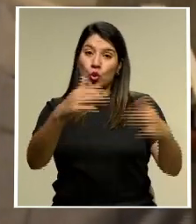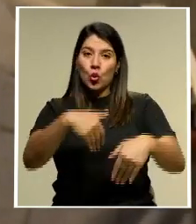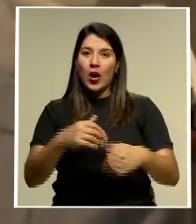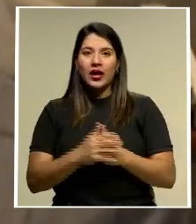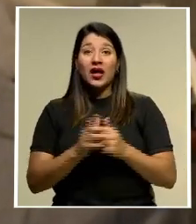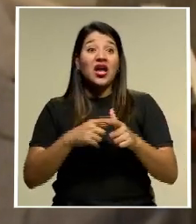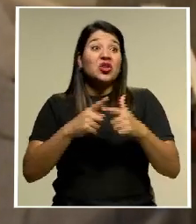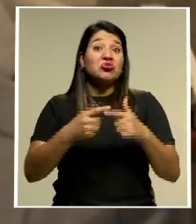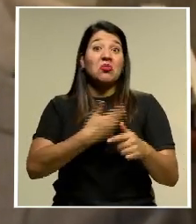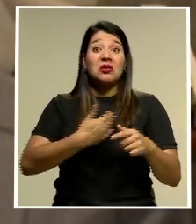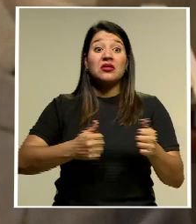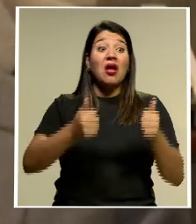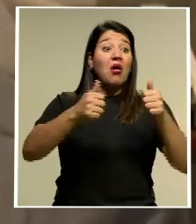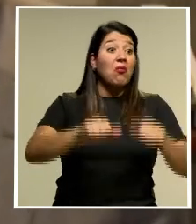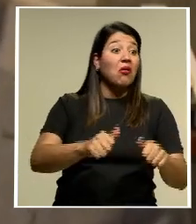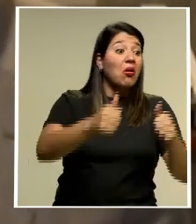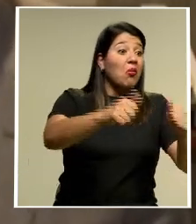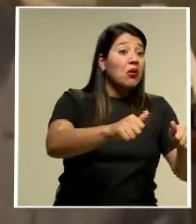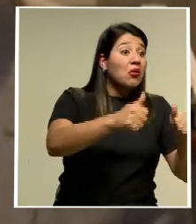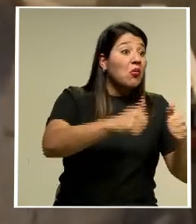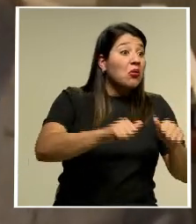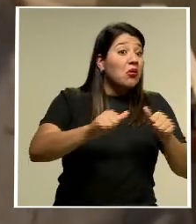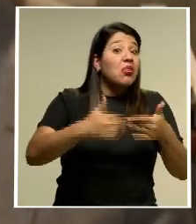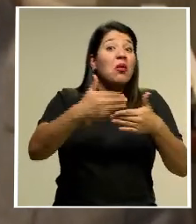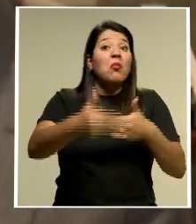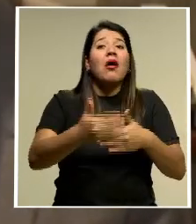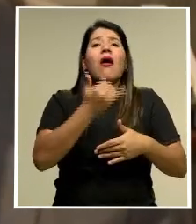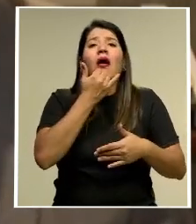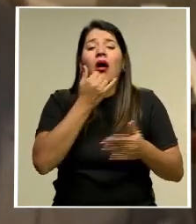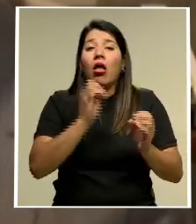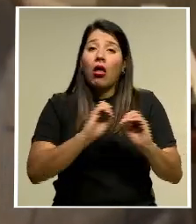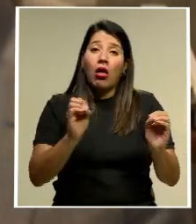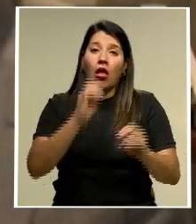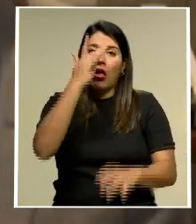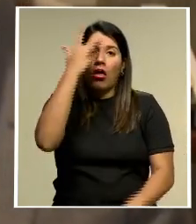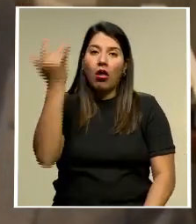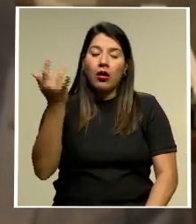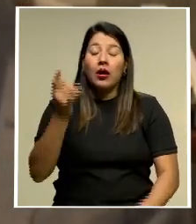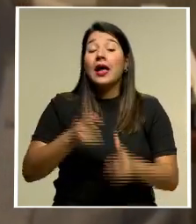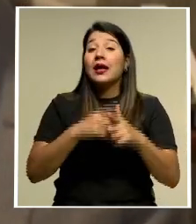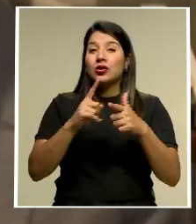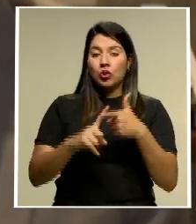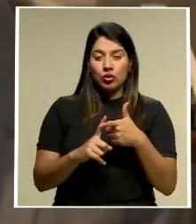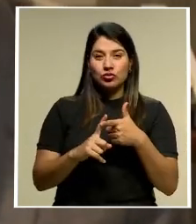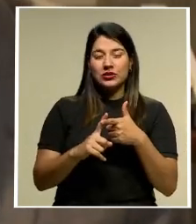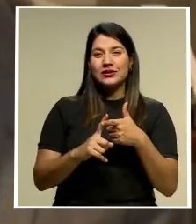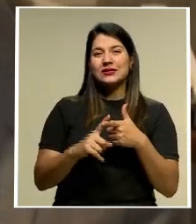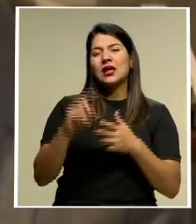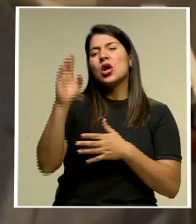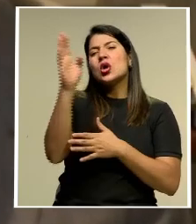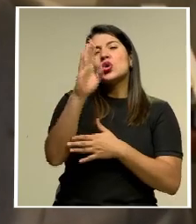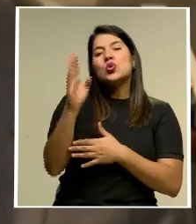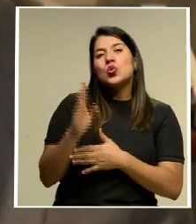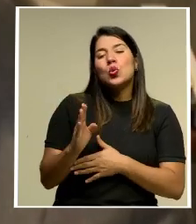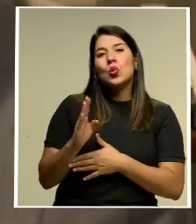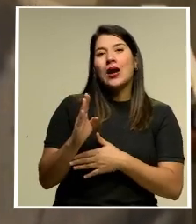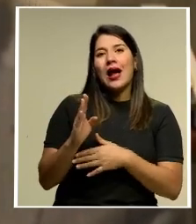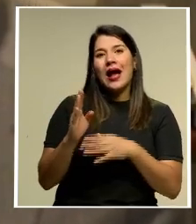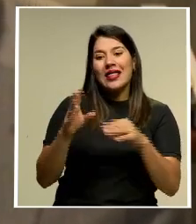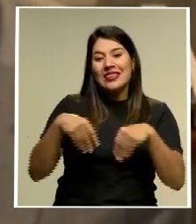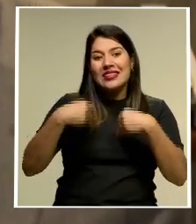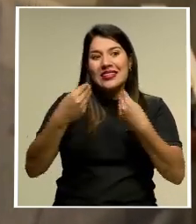acuerdos y esos caen en el olvido. Entonces, de alguna manera, nunca le dimos esa prioridad